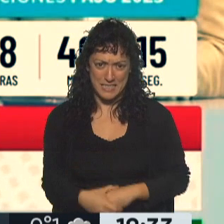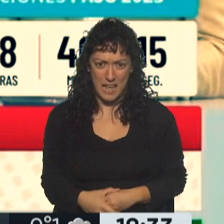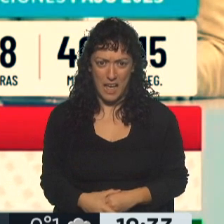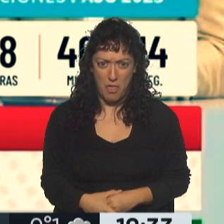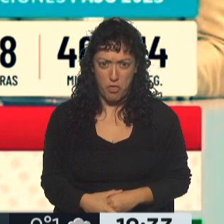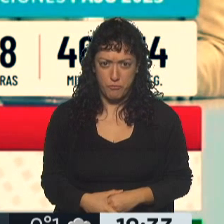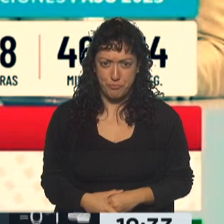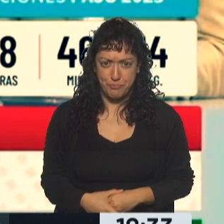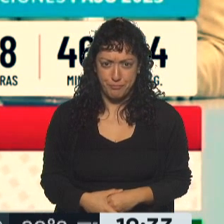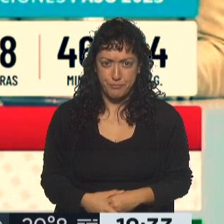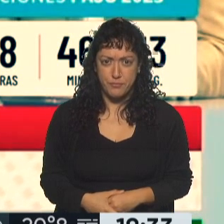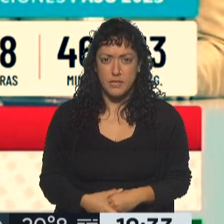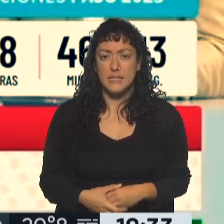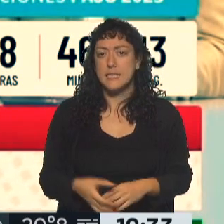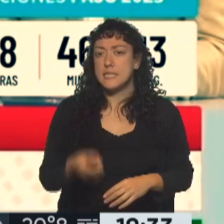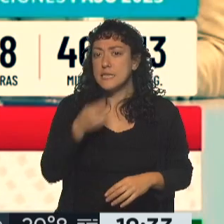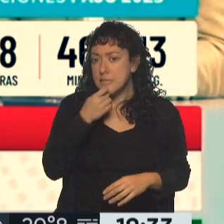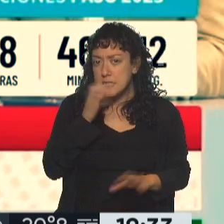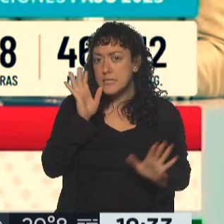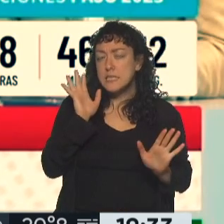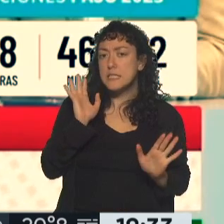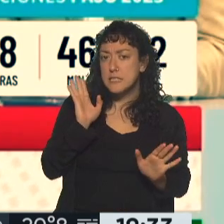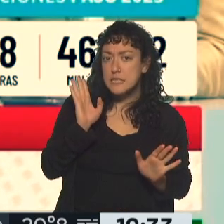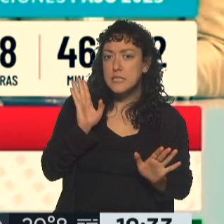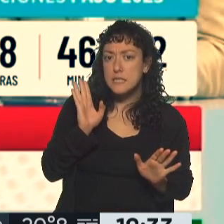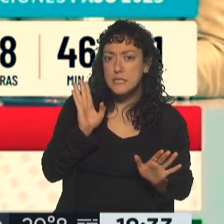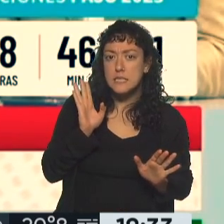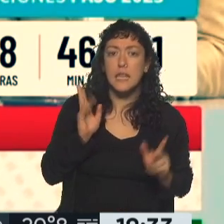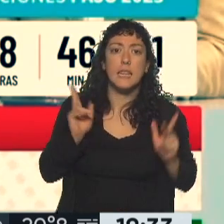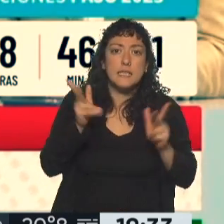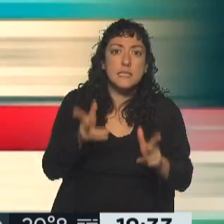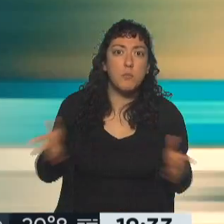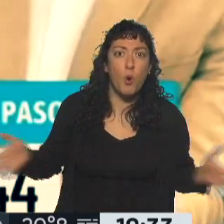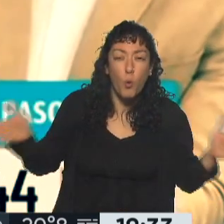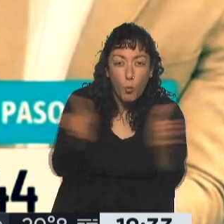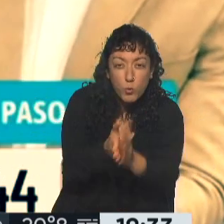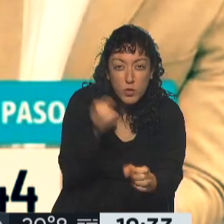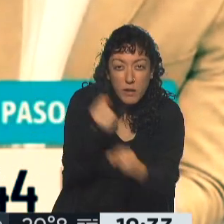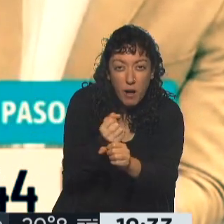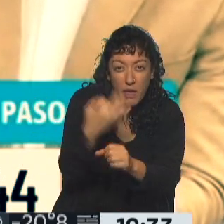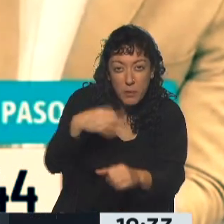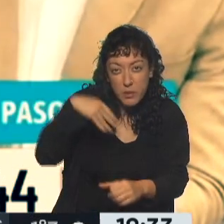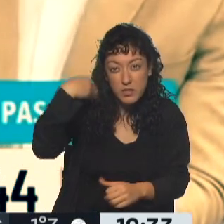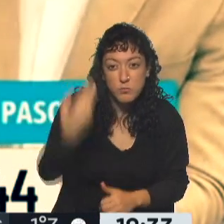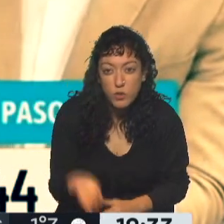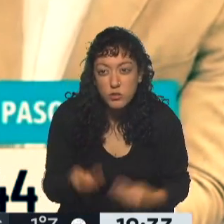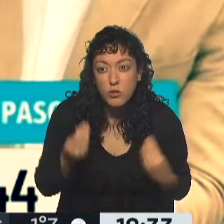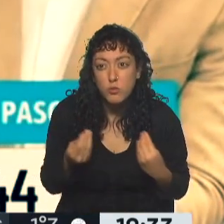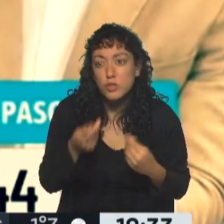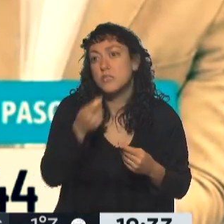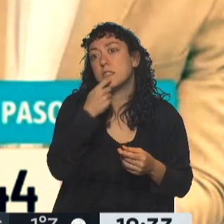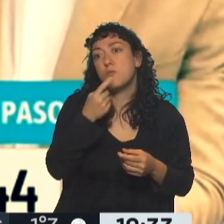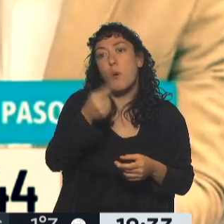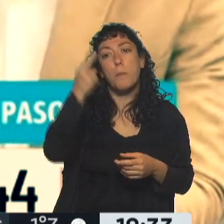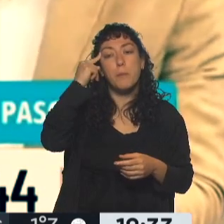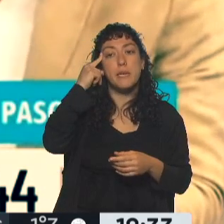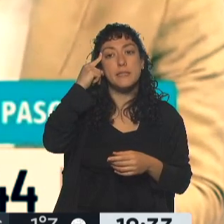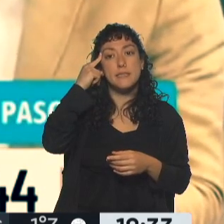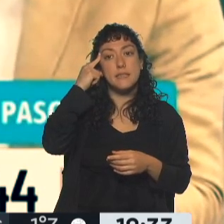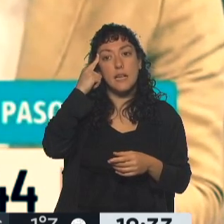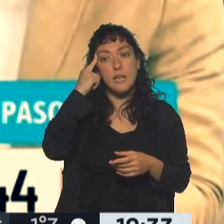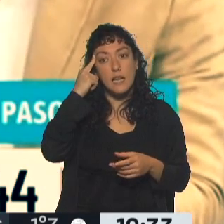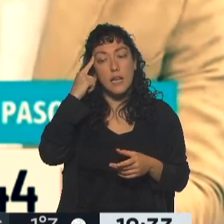muy agresivo si es que estamos hablando de que tienen que después juntarse y trabajar juntos. Si vos considerás como una derrota el perder a